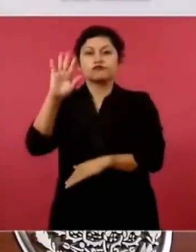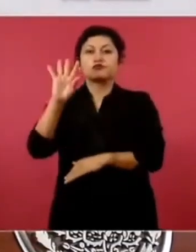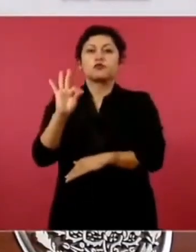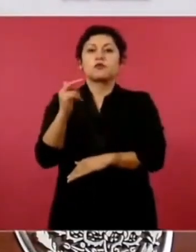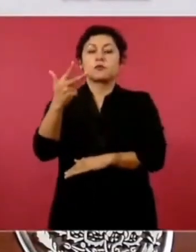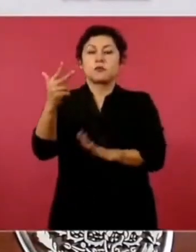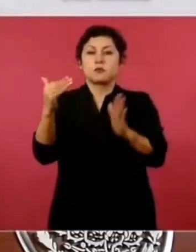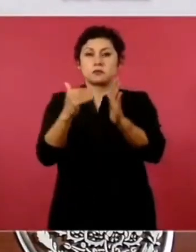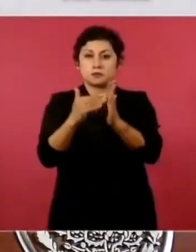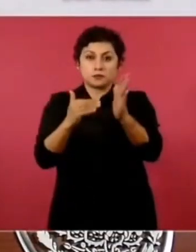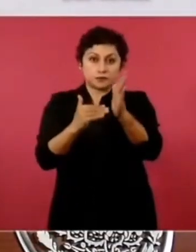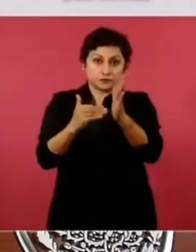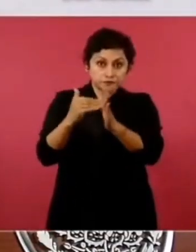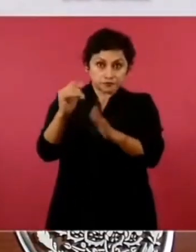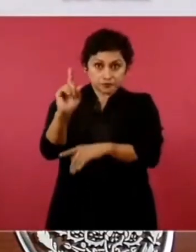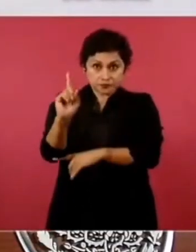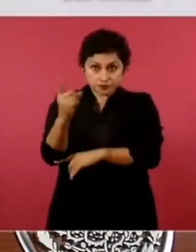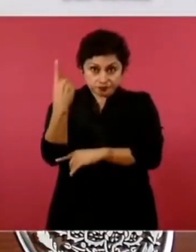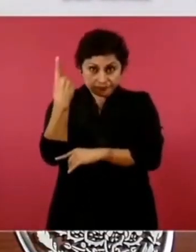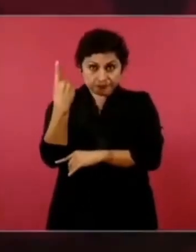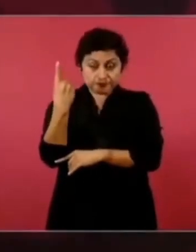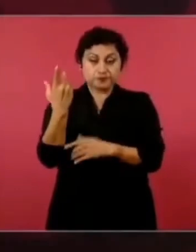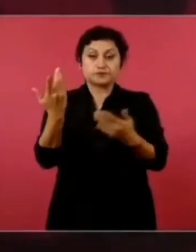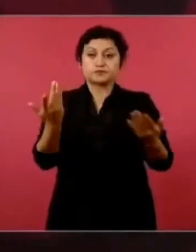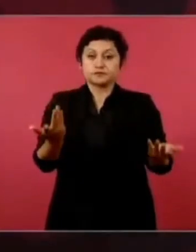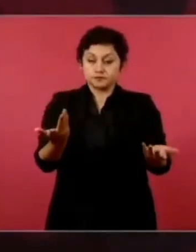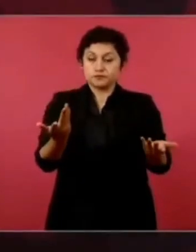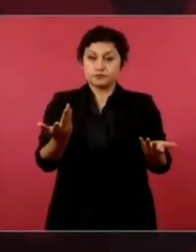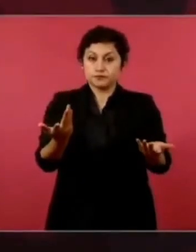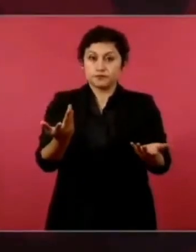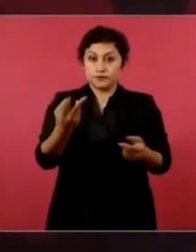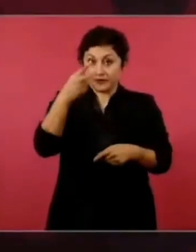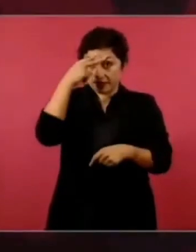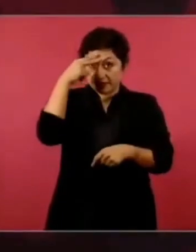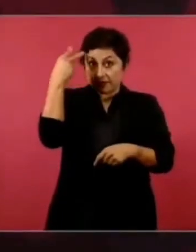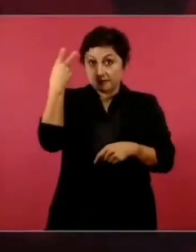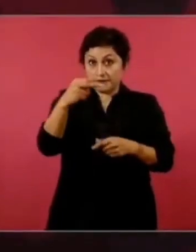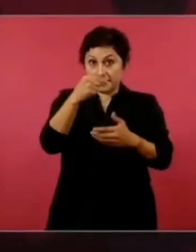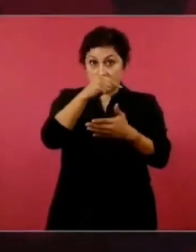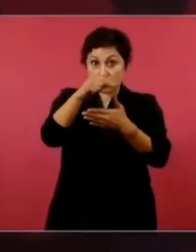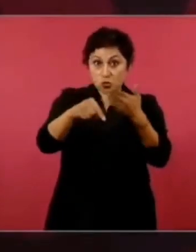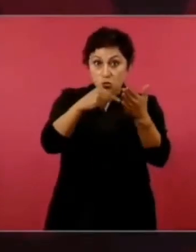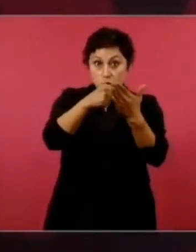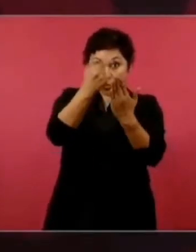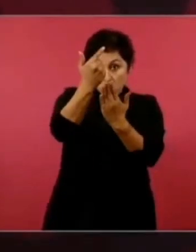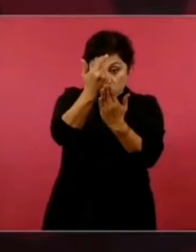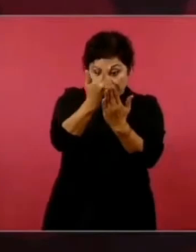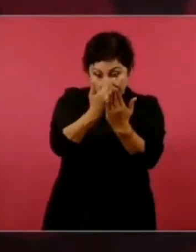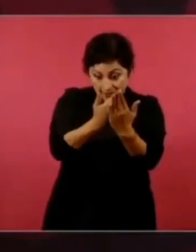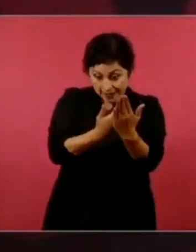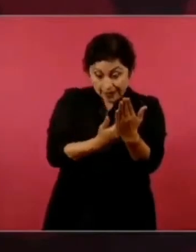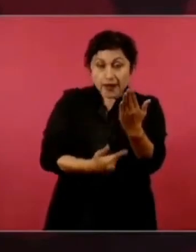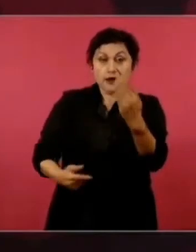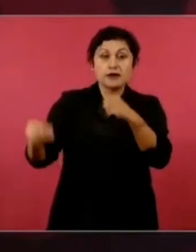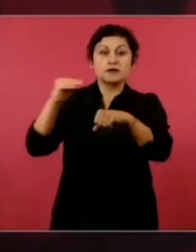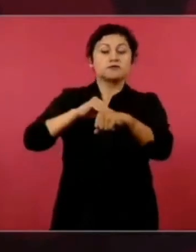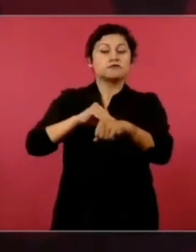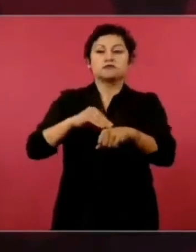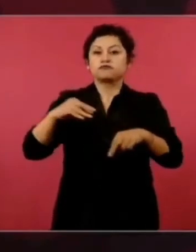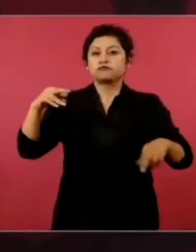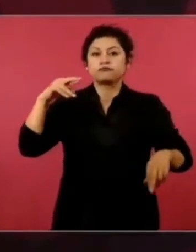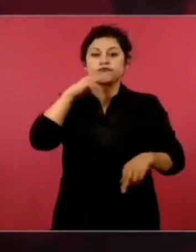México pasa a ocupar el 4º lugar en el mundo en multimillonarios,